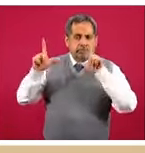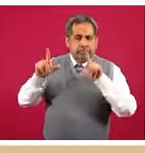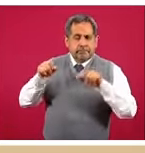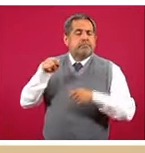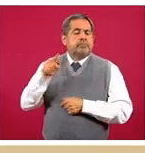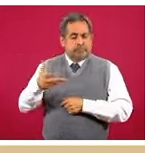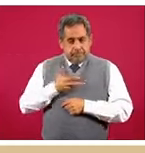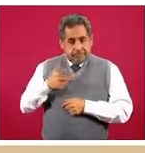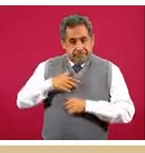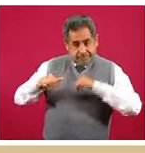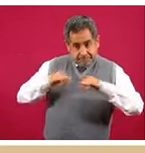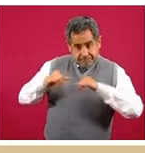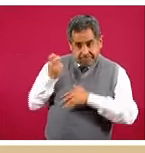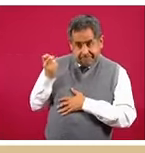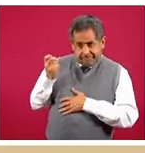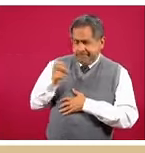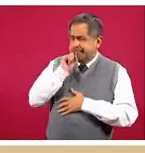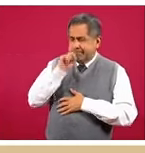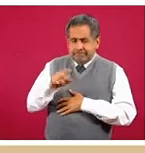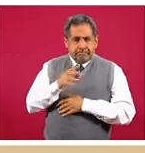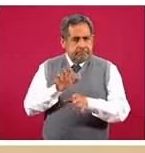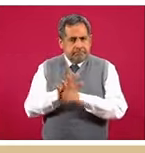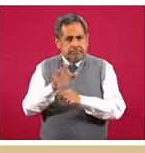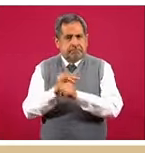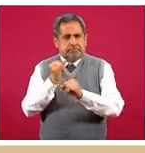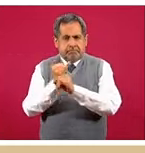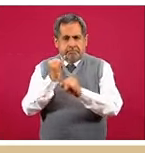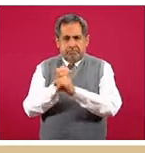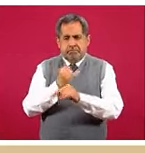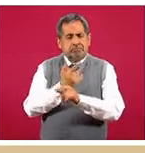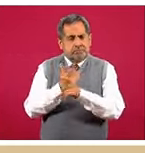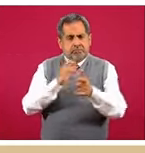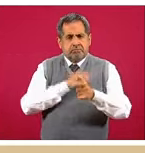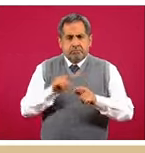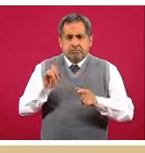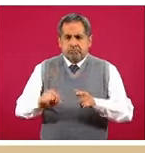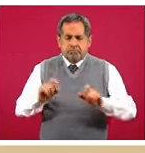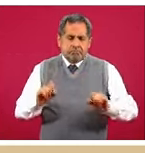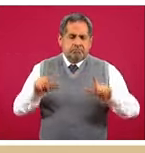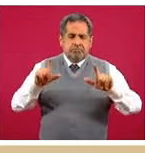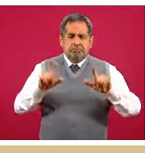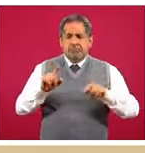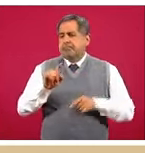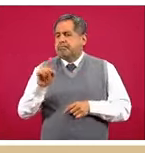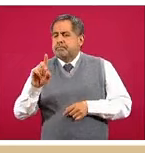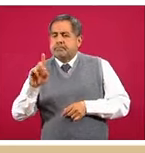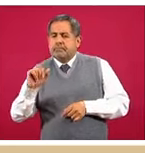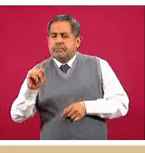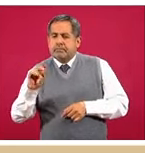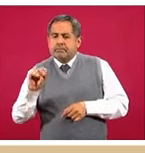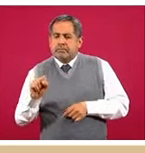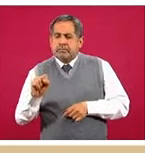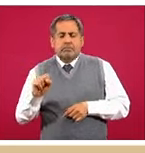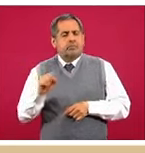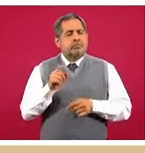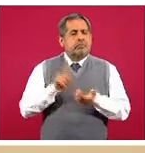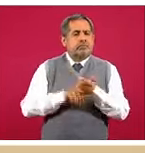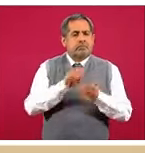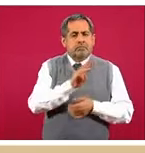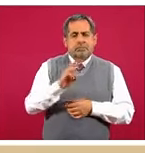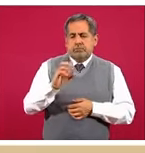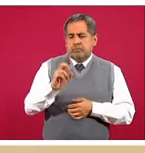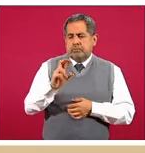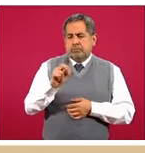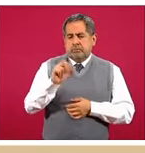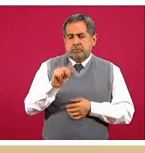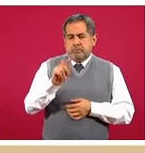que también está disponible para el público en la pestaña de datos de coronavirus.gov.mx, en donde